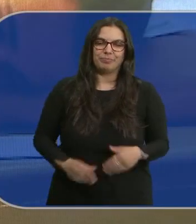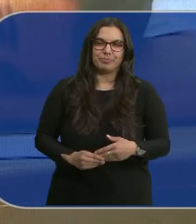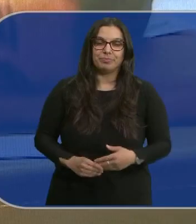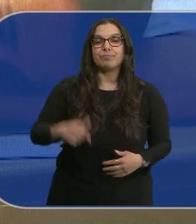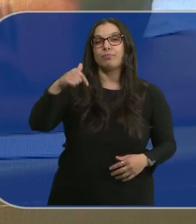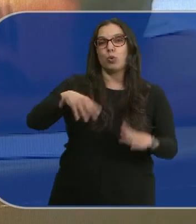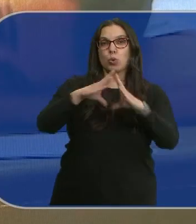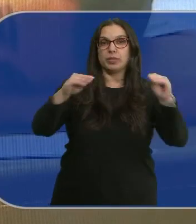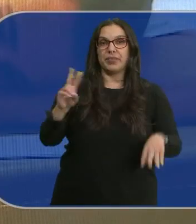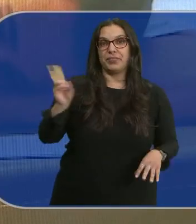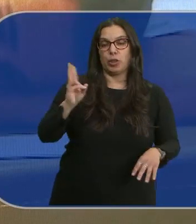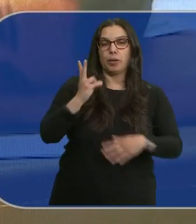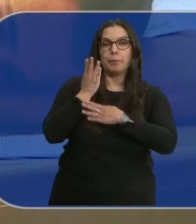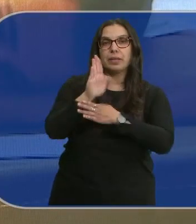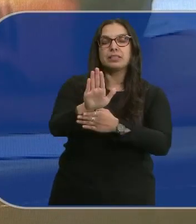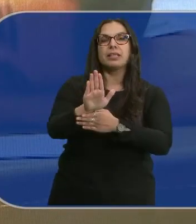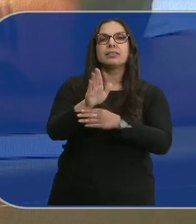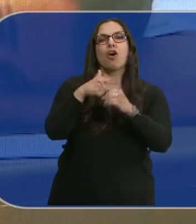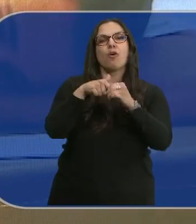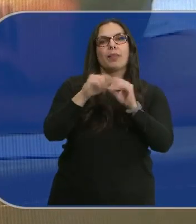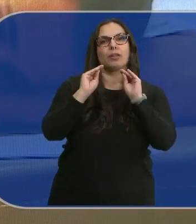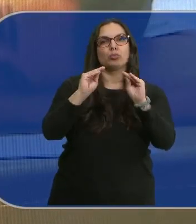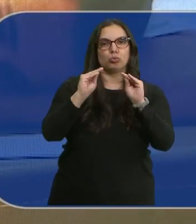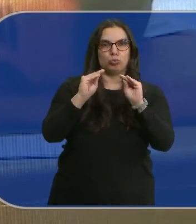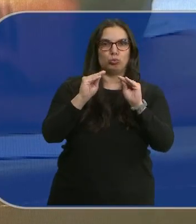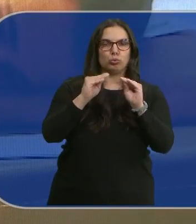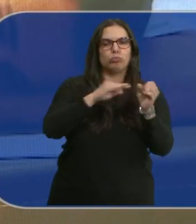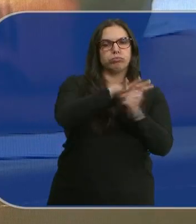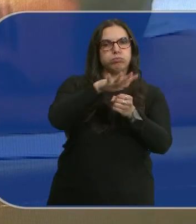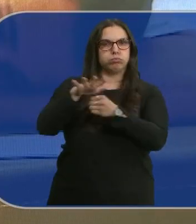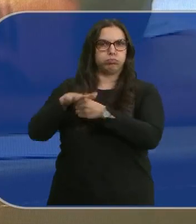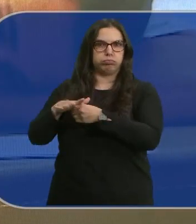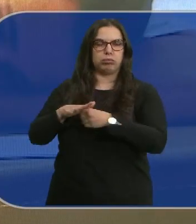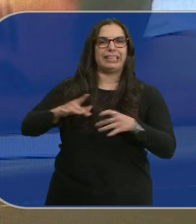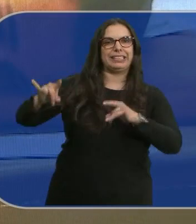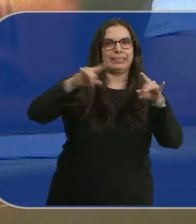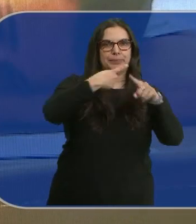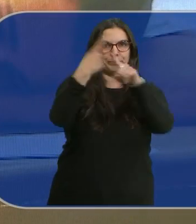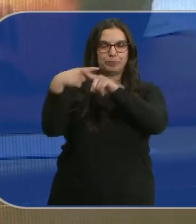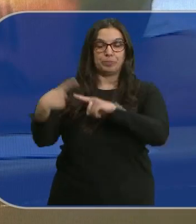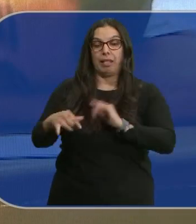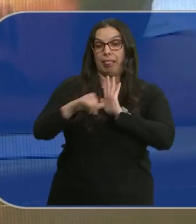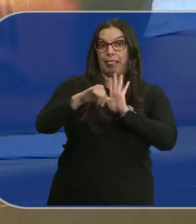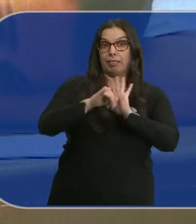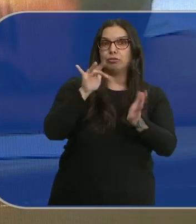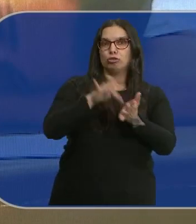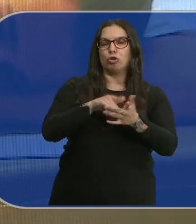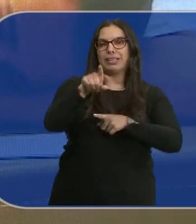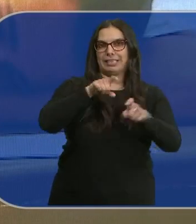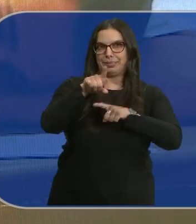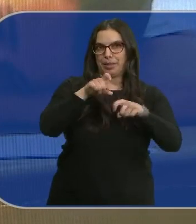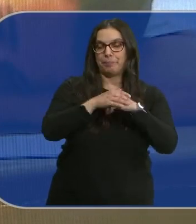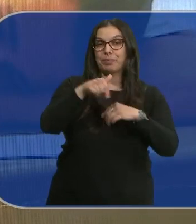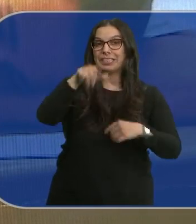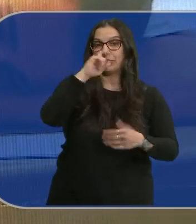Hoy la Universidad de Valladolid ha presentado su oferta académica que afecta a varios campus de la comunidad. Coincide con la cercanía del examen de la PAU.